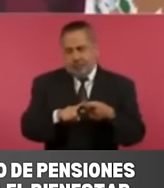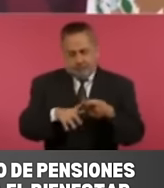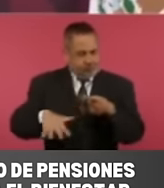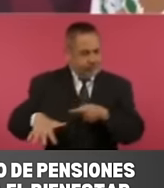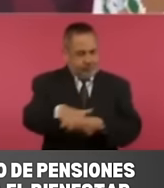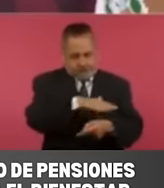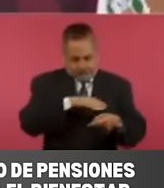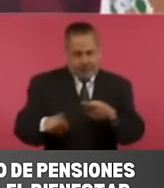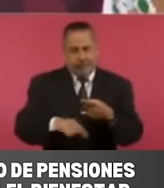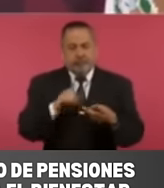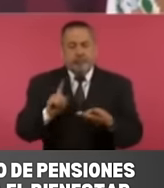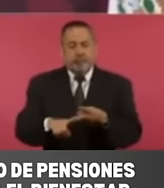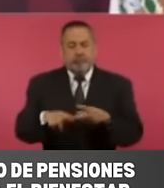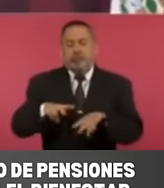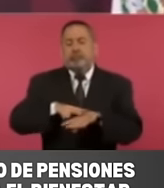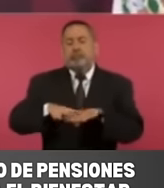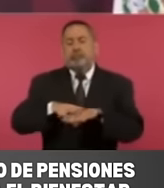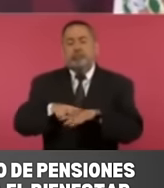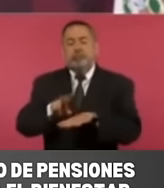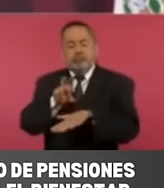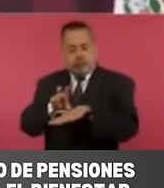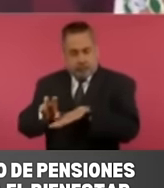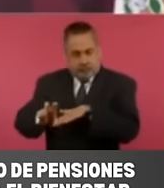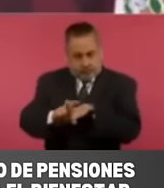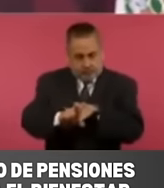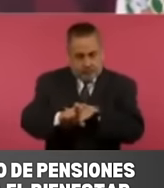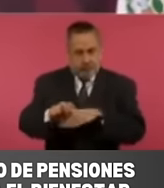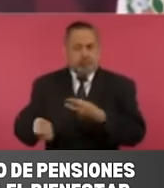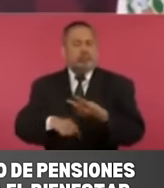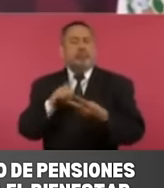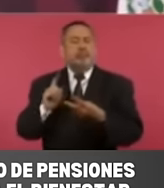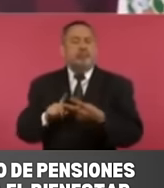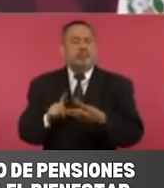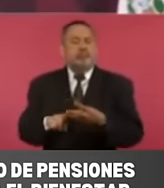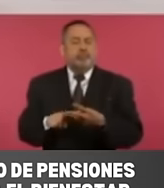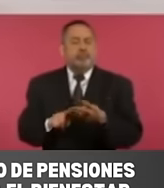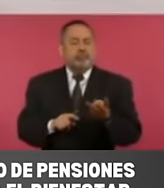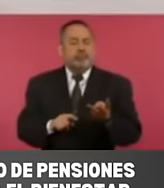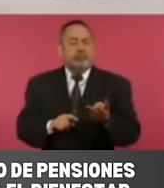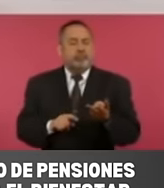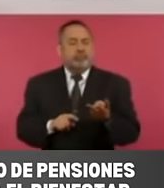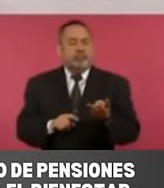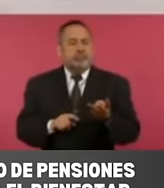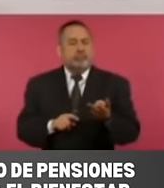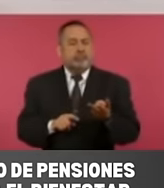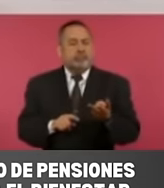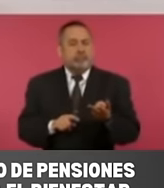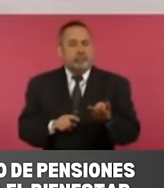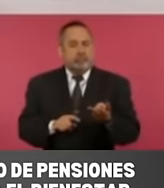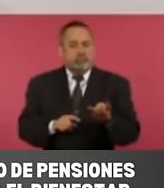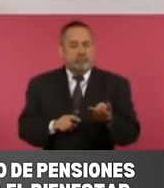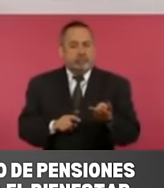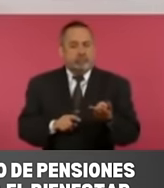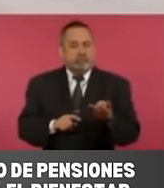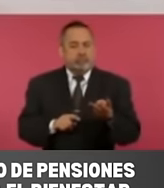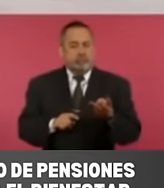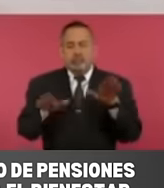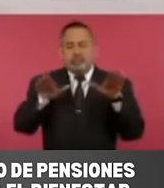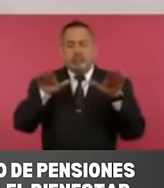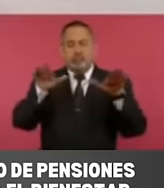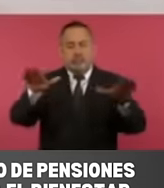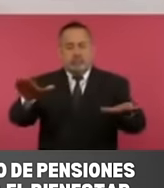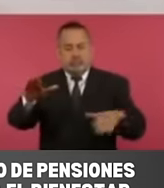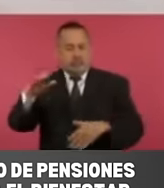Istmo, el Tren Maya, los